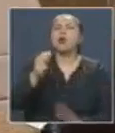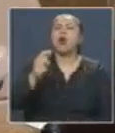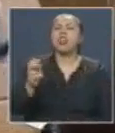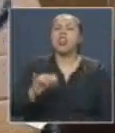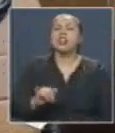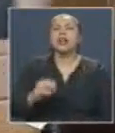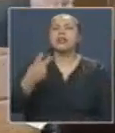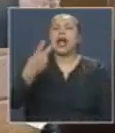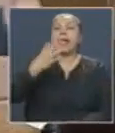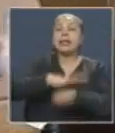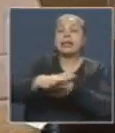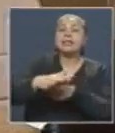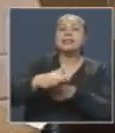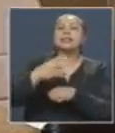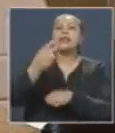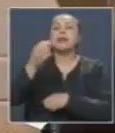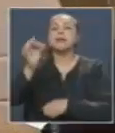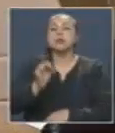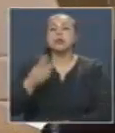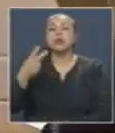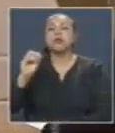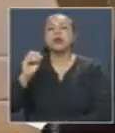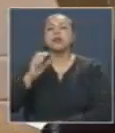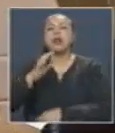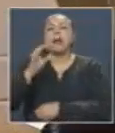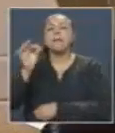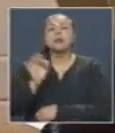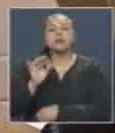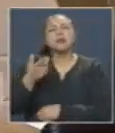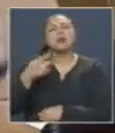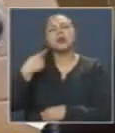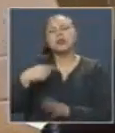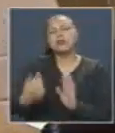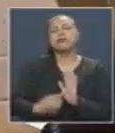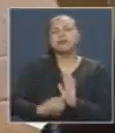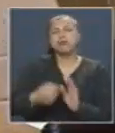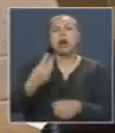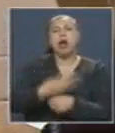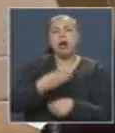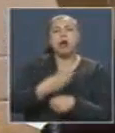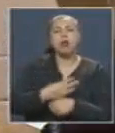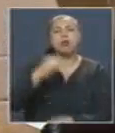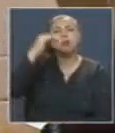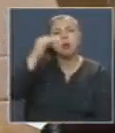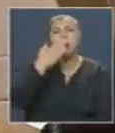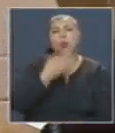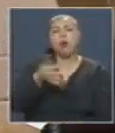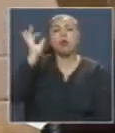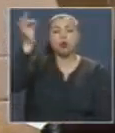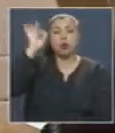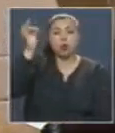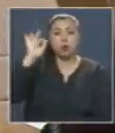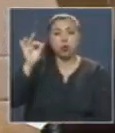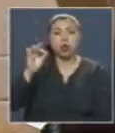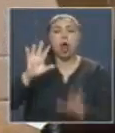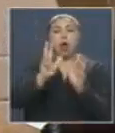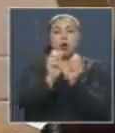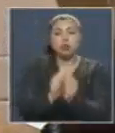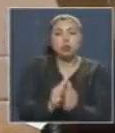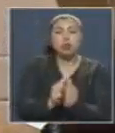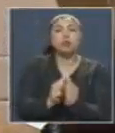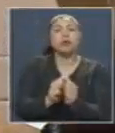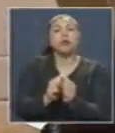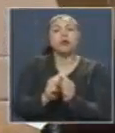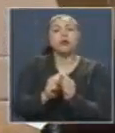el 20%, como nos muestran los adultos mayores cada vez que vamos a una reunión con ellos en los clubes de adulto mayor en la